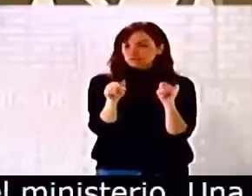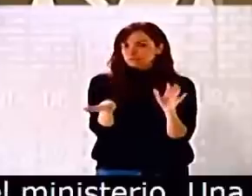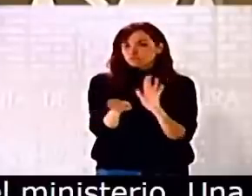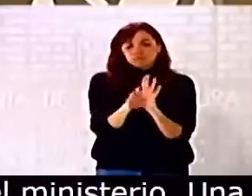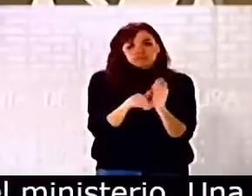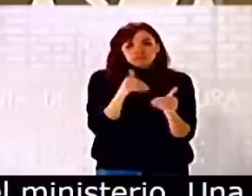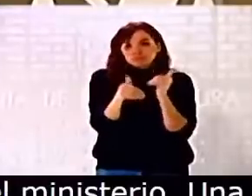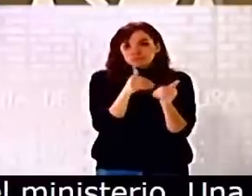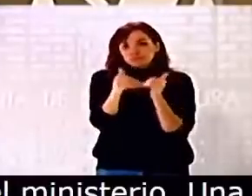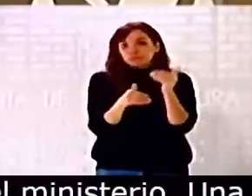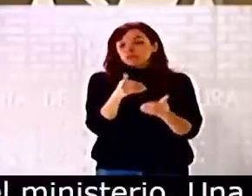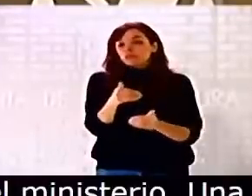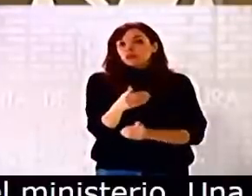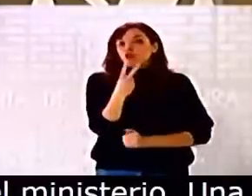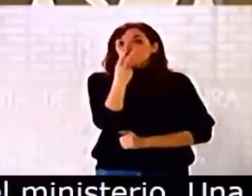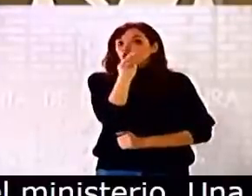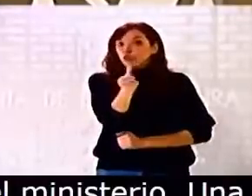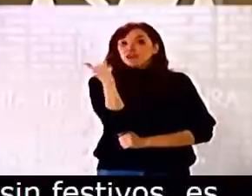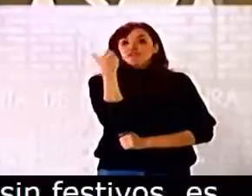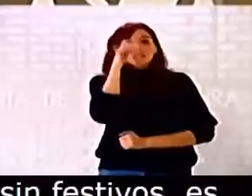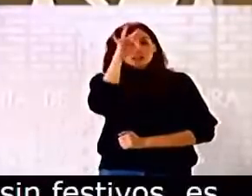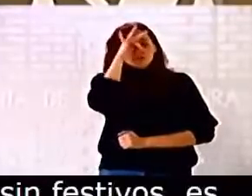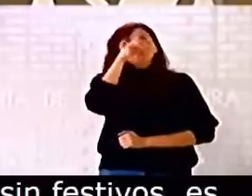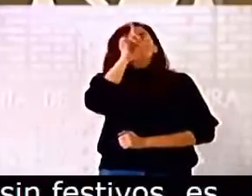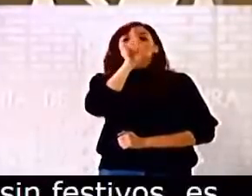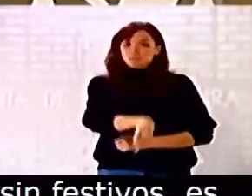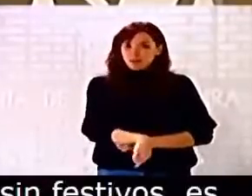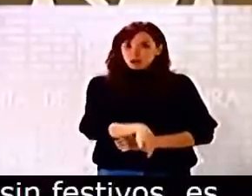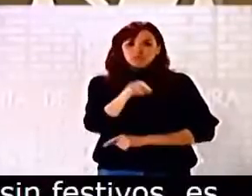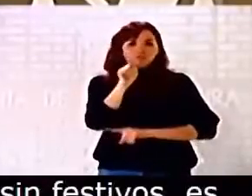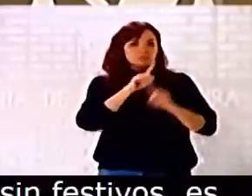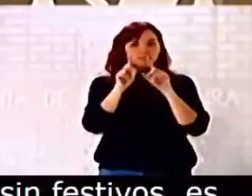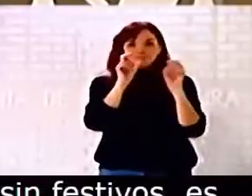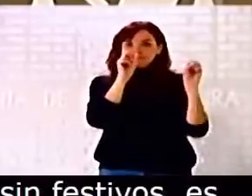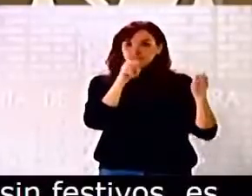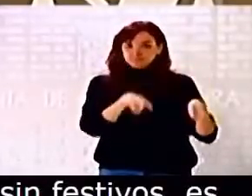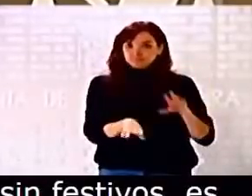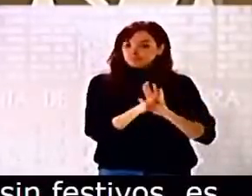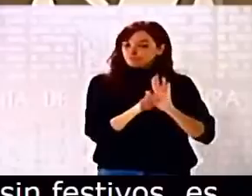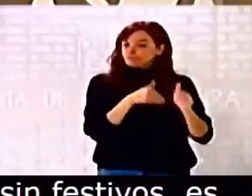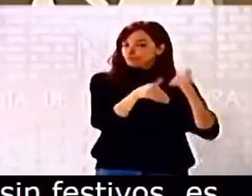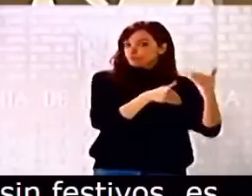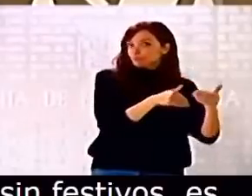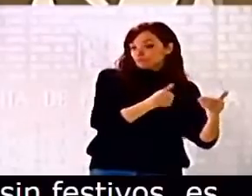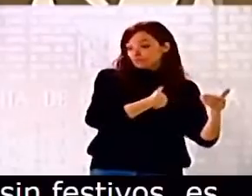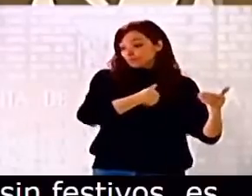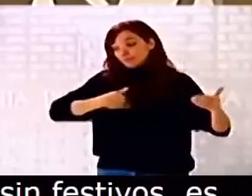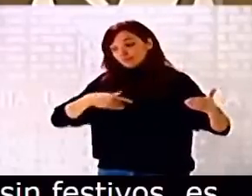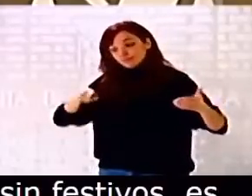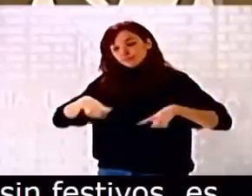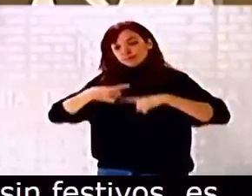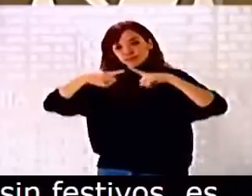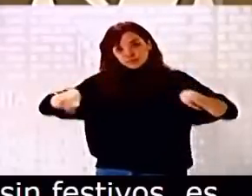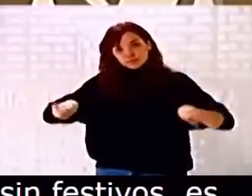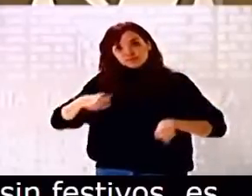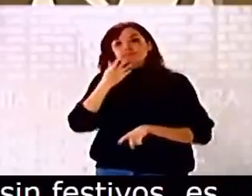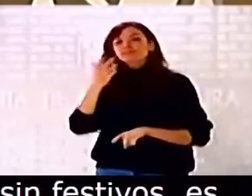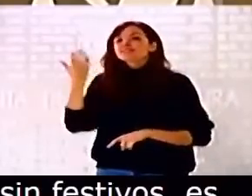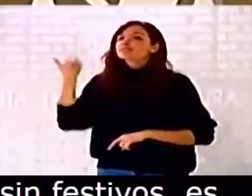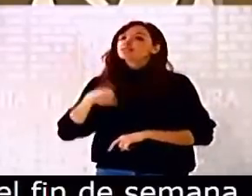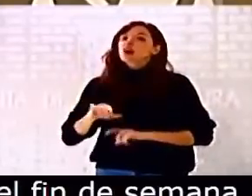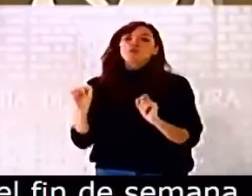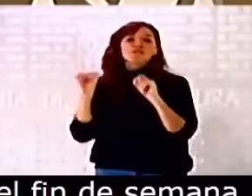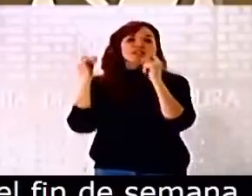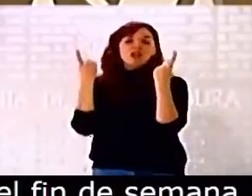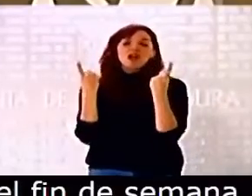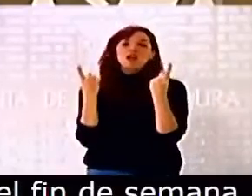vacunando durante los 2 días del fin de semana, sin problema ninguno. Y otra cosa distinta es cuando se consolidan los datos